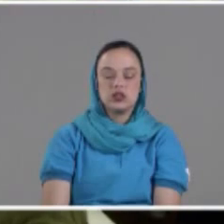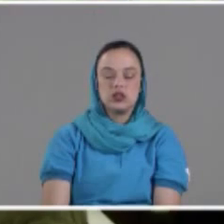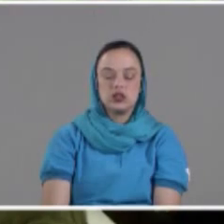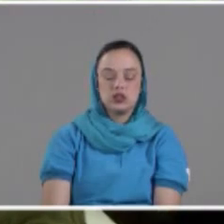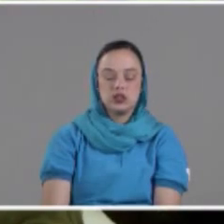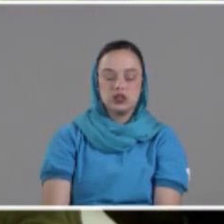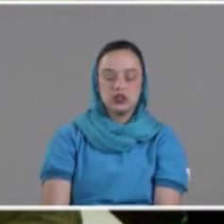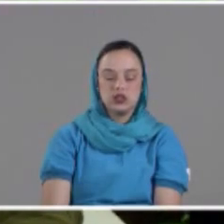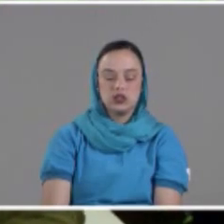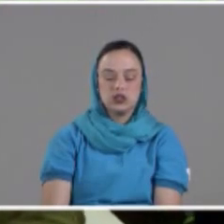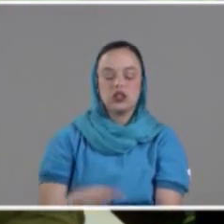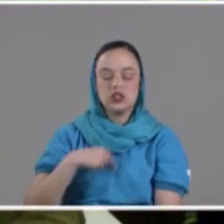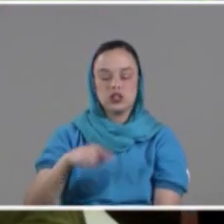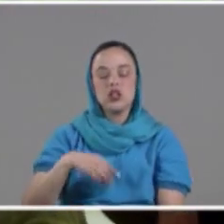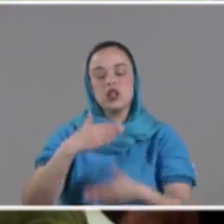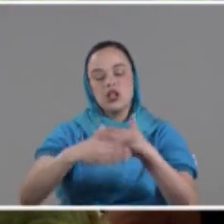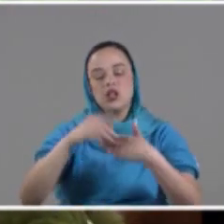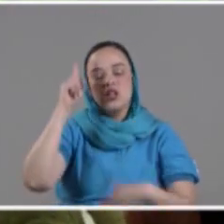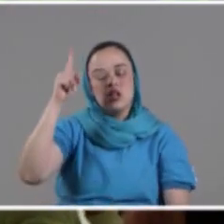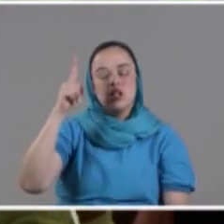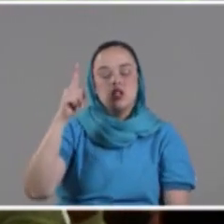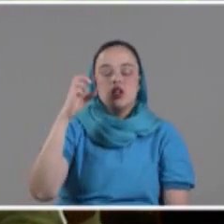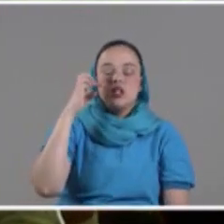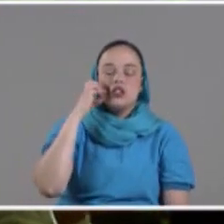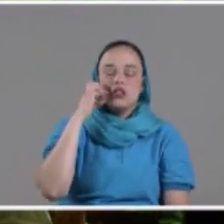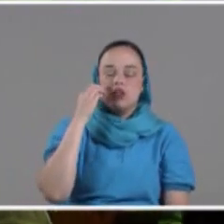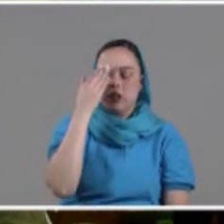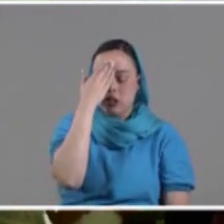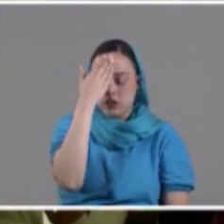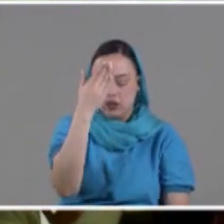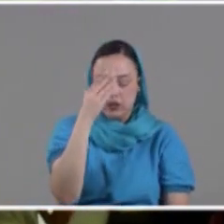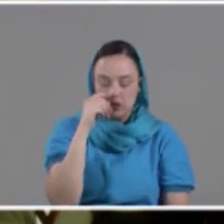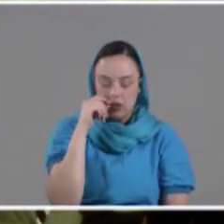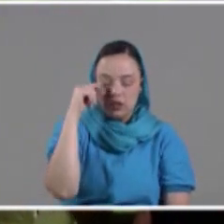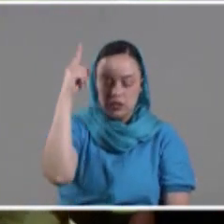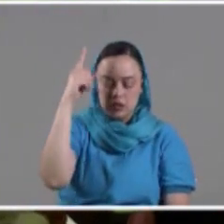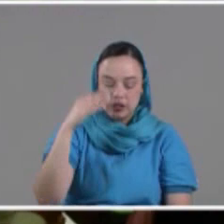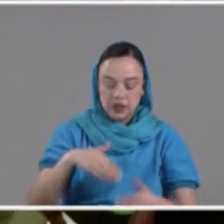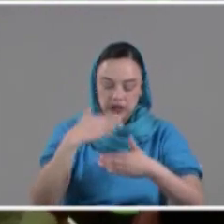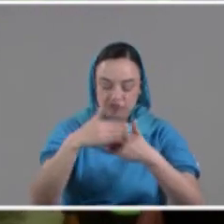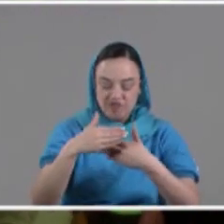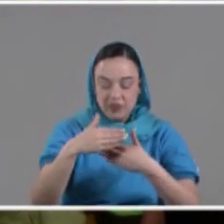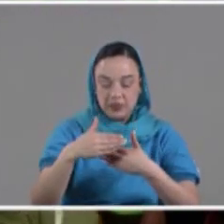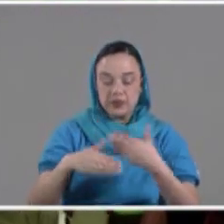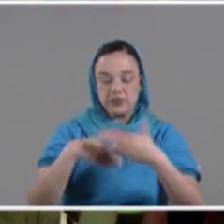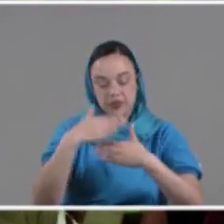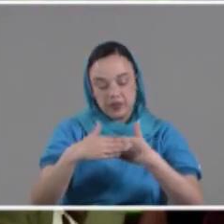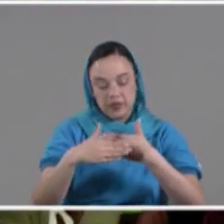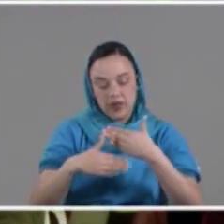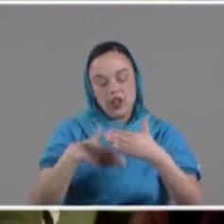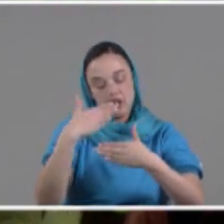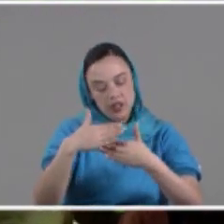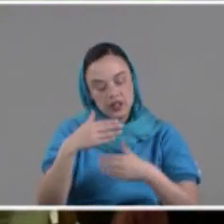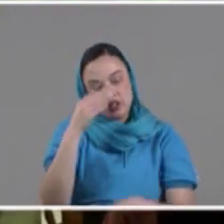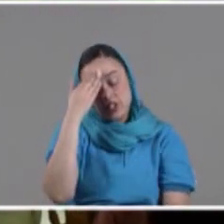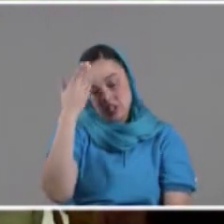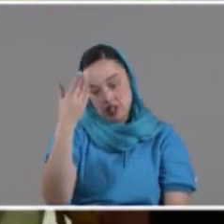estoy delante de ti Padre en el nombre de Jesús Gracias Señor gracias gracias gracias